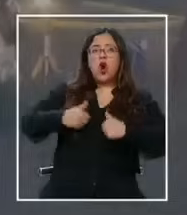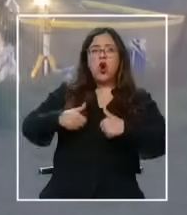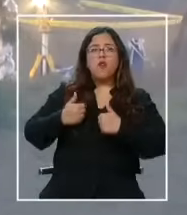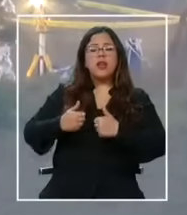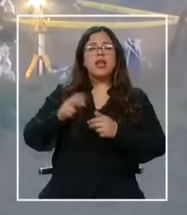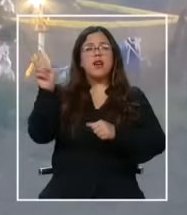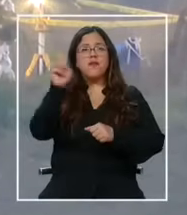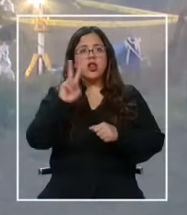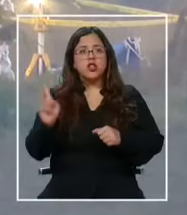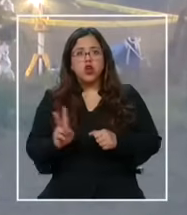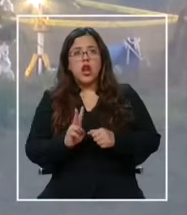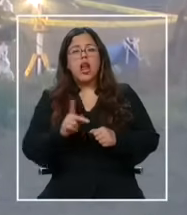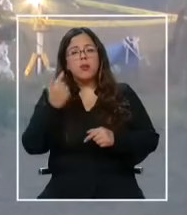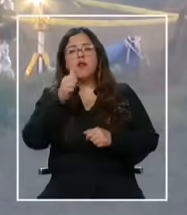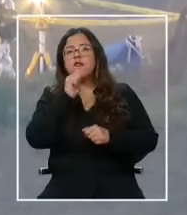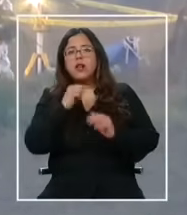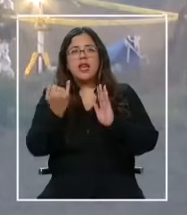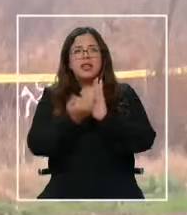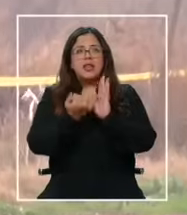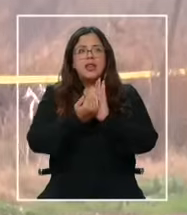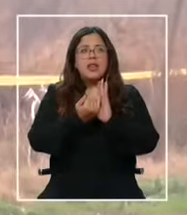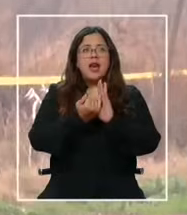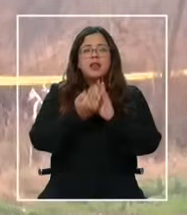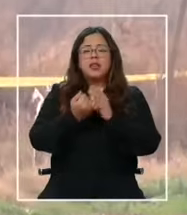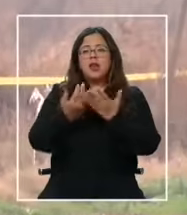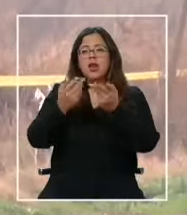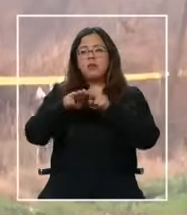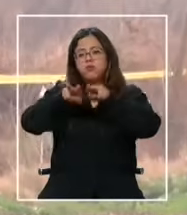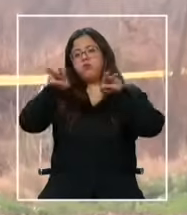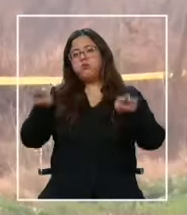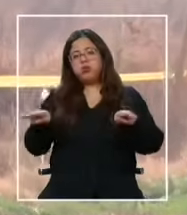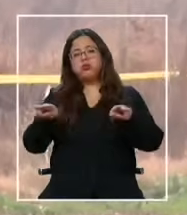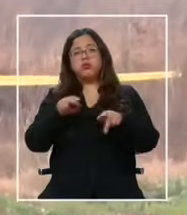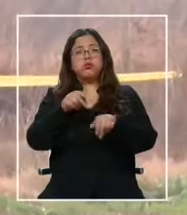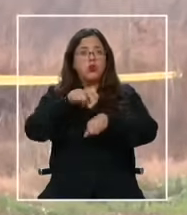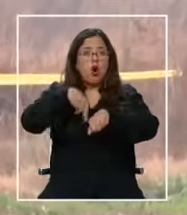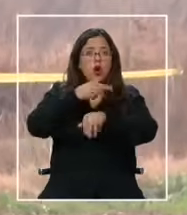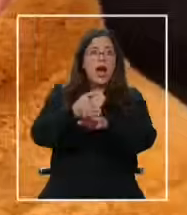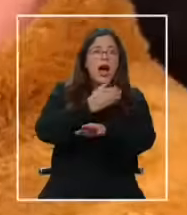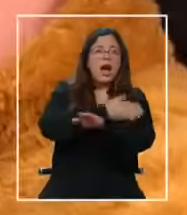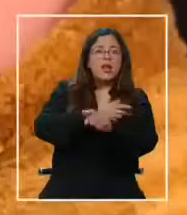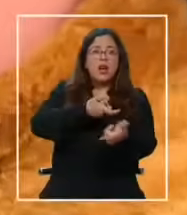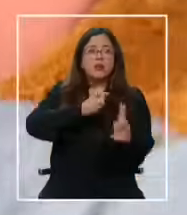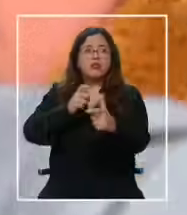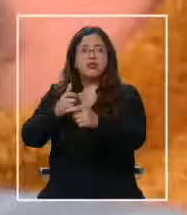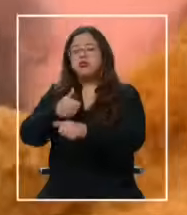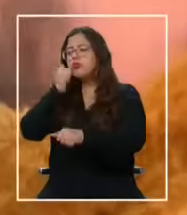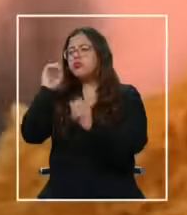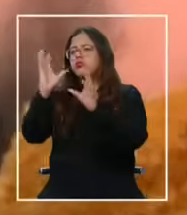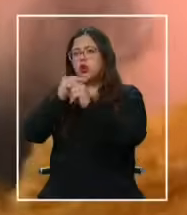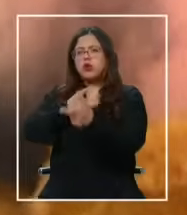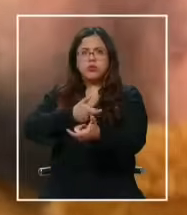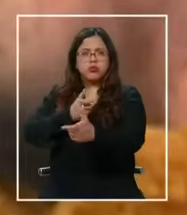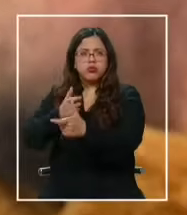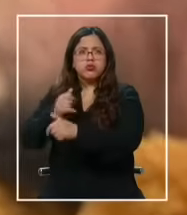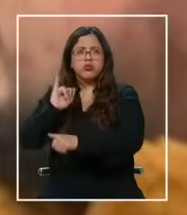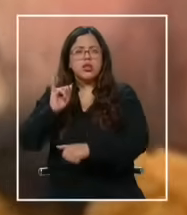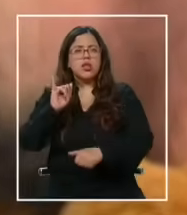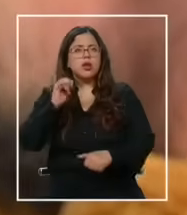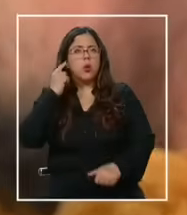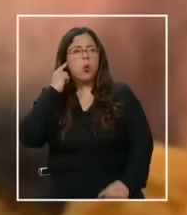abandonados a un lado de la pista horas antes habían sido mente asesinados se Escuchar El disparo anoche pero como